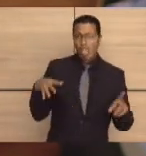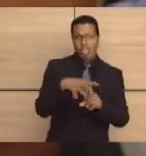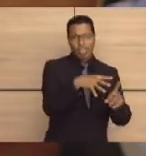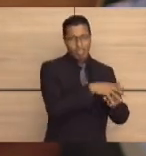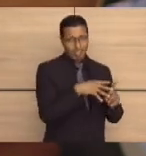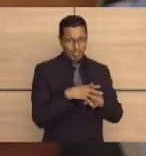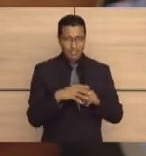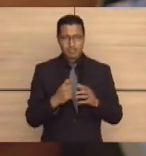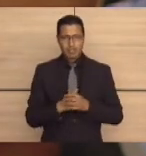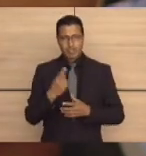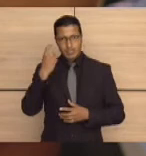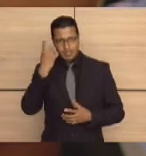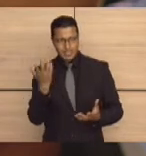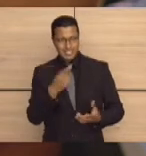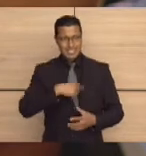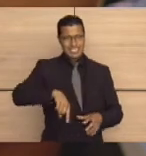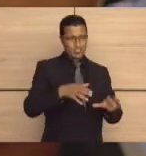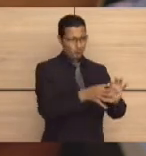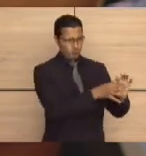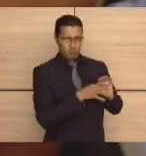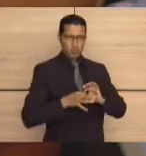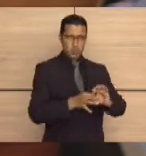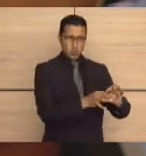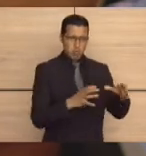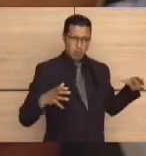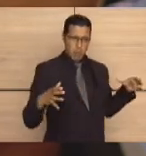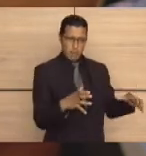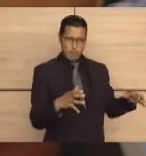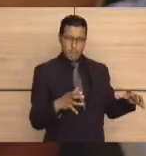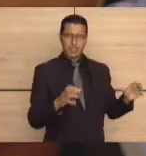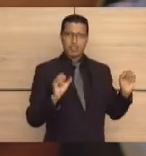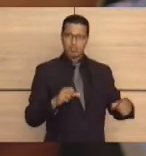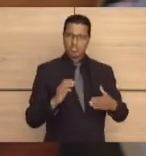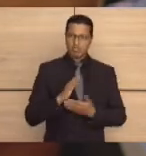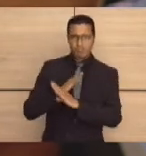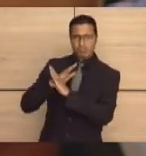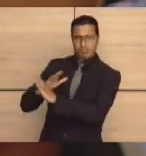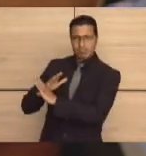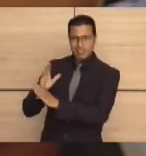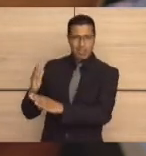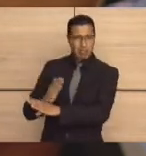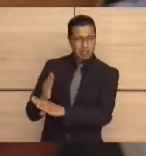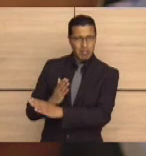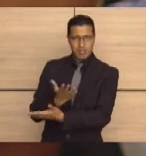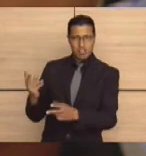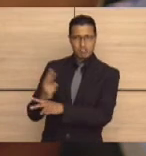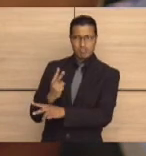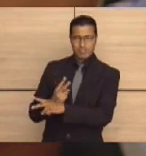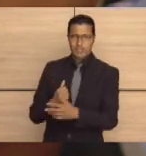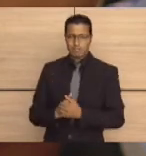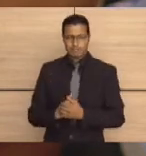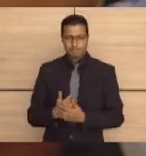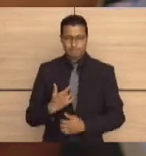solidaridad, suficiente afecto recíproco para estar juntas a la hora de enfrentar los problemas. Yo siento